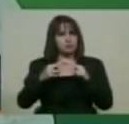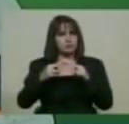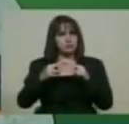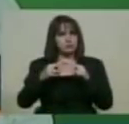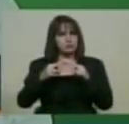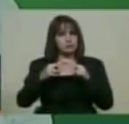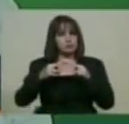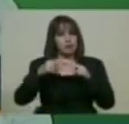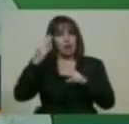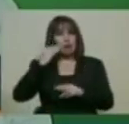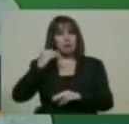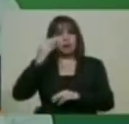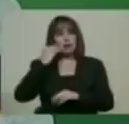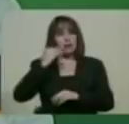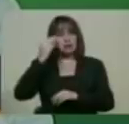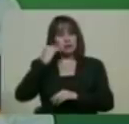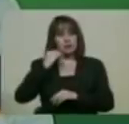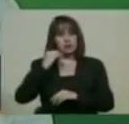la experiencia,